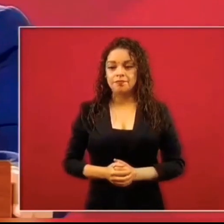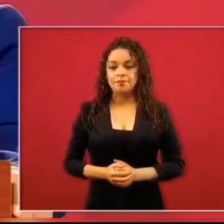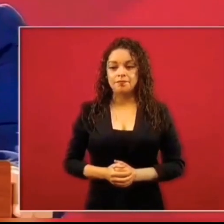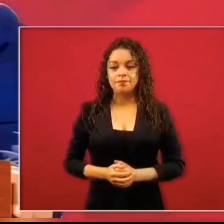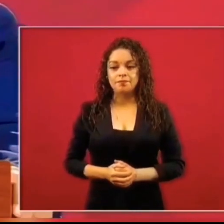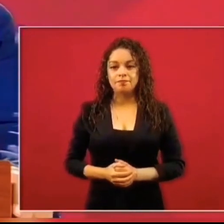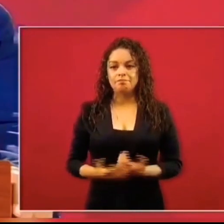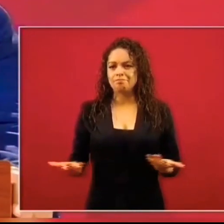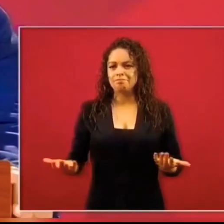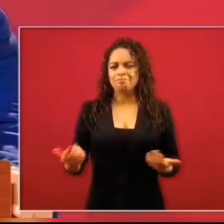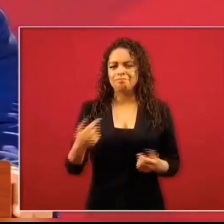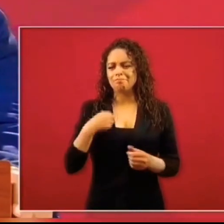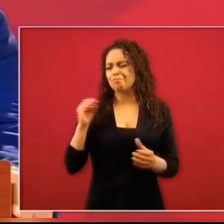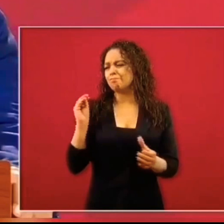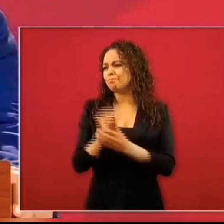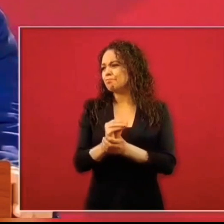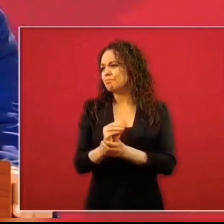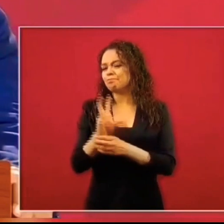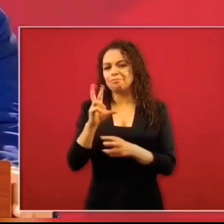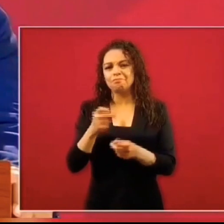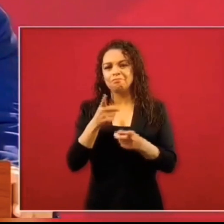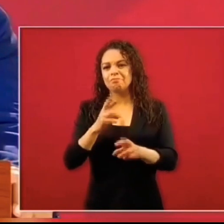No hay que contestar.